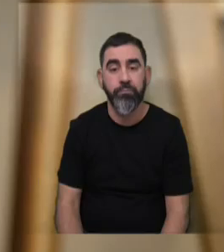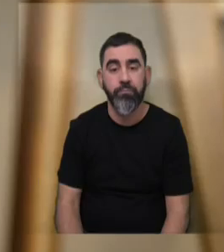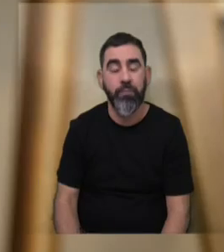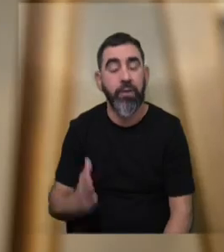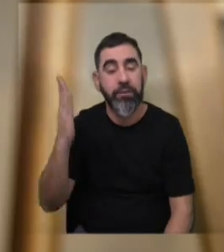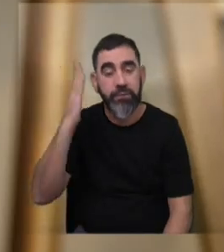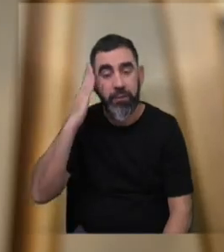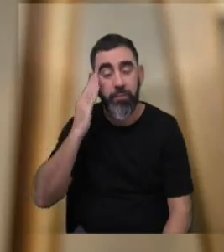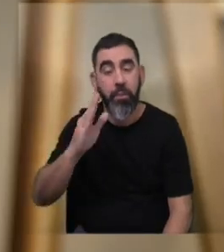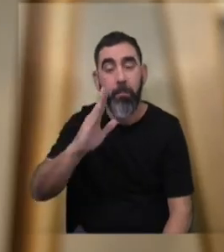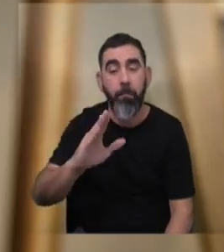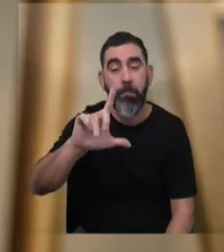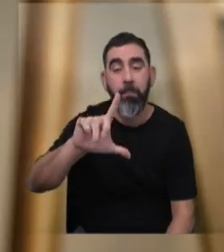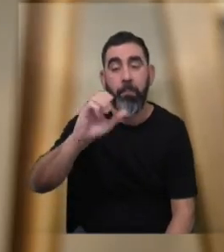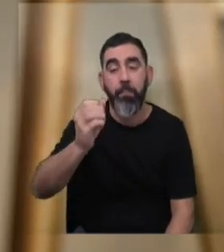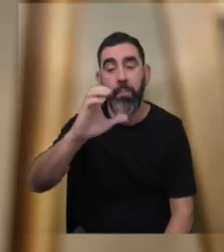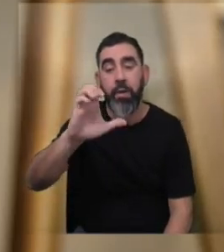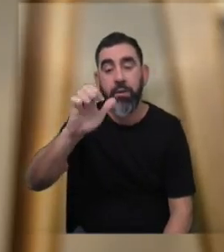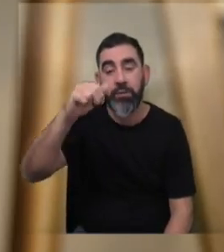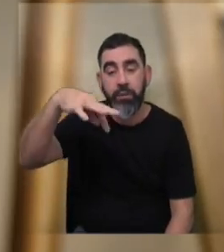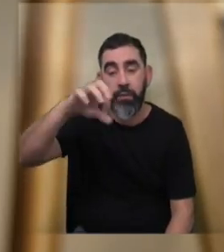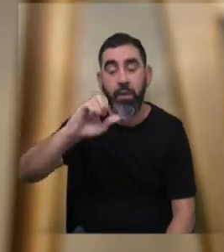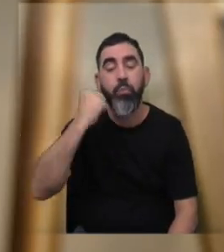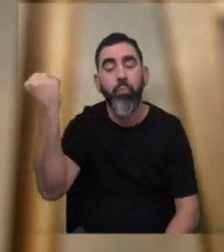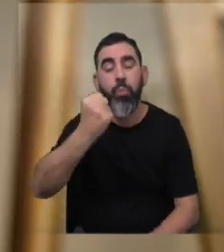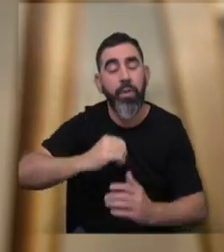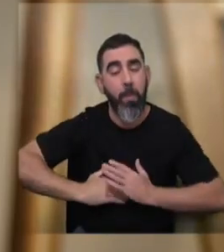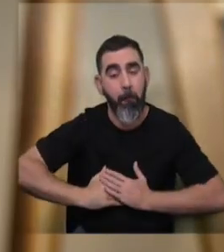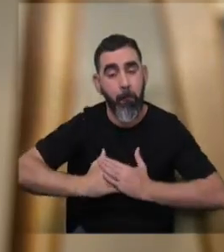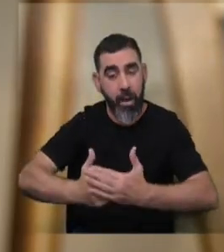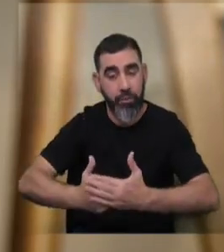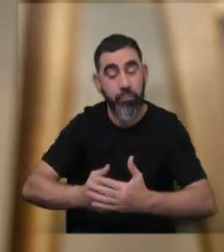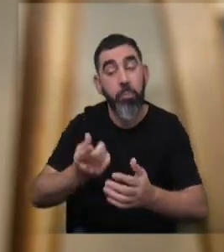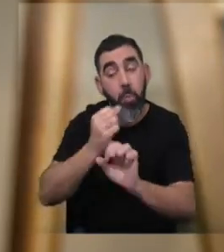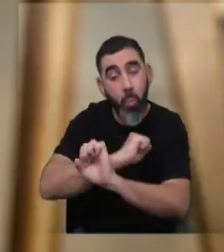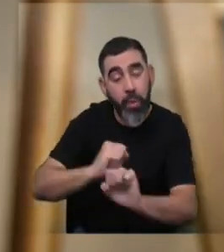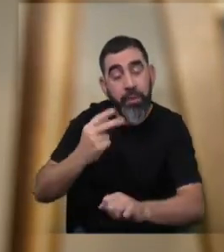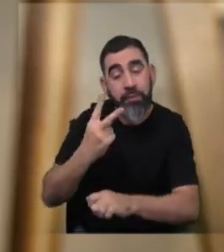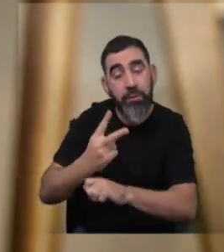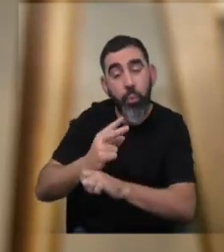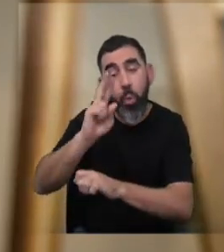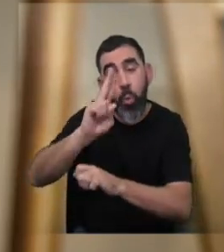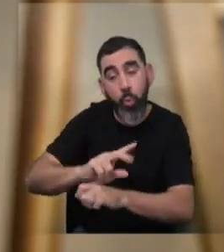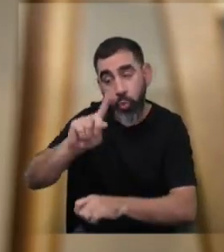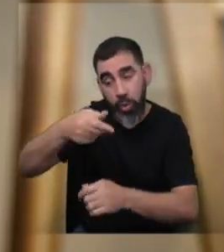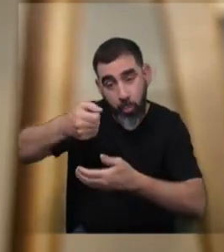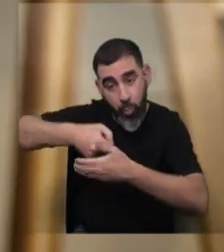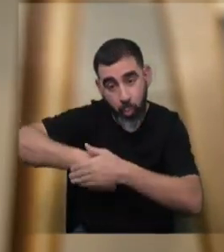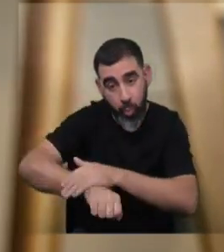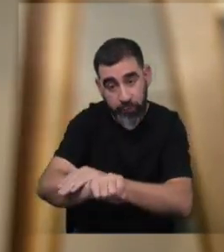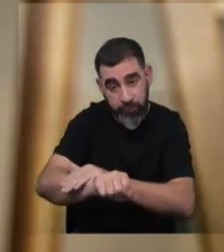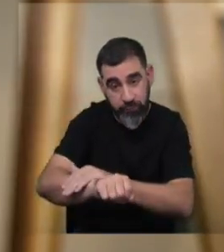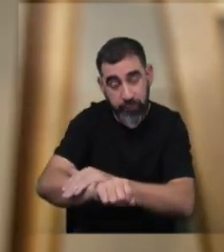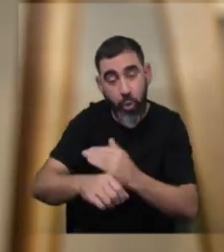Sabemos que la placenta es un órgano vital durante el embarazo, pero ¿sabías que puede tener una segunda vida después del parto?